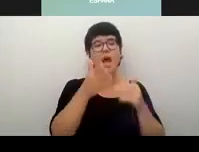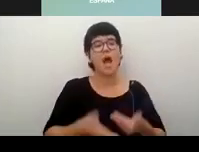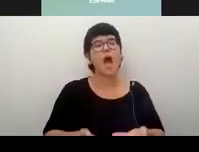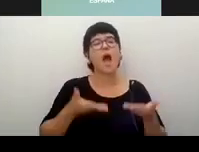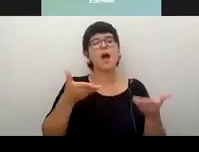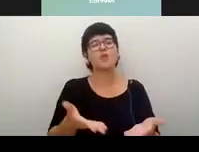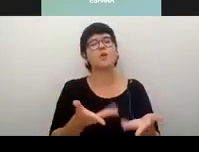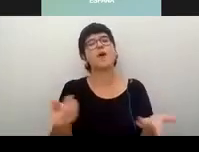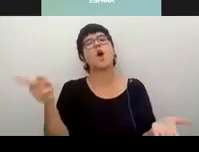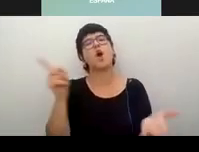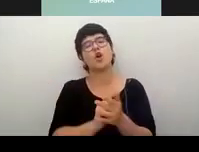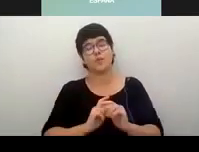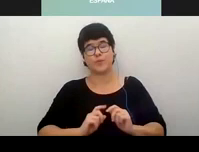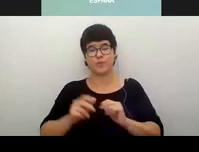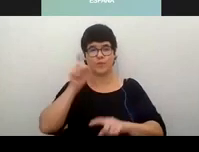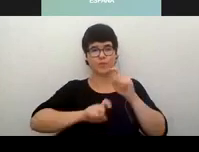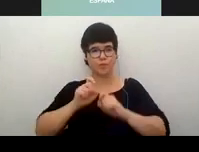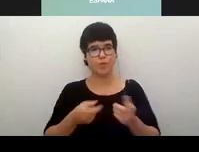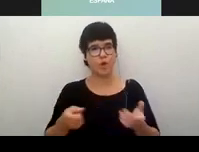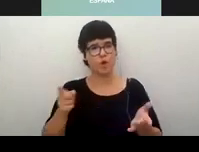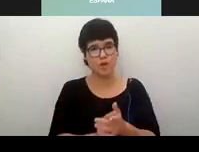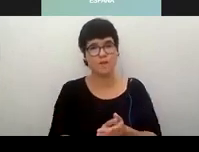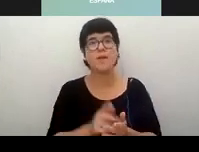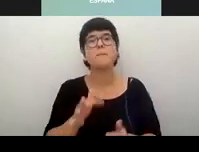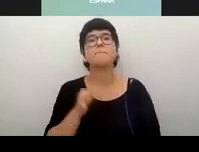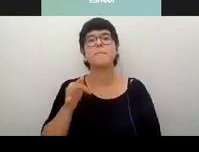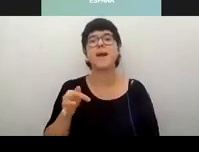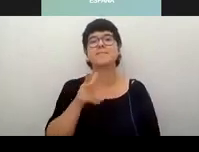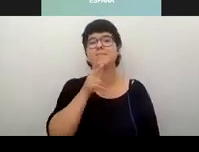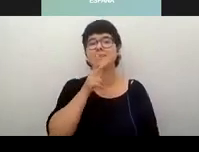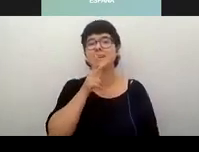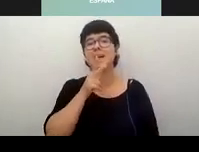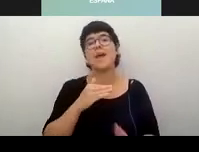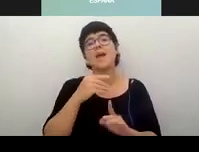ayuda a reducir el apetito y a evitar la hipoglucemia después del ejercicio físico, fundamentalmente de esta